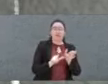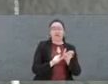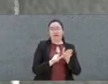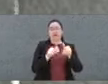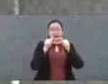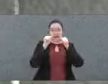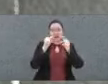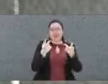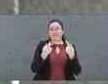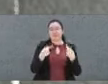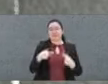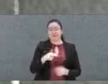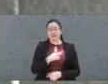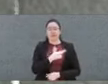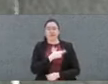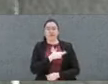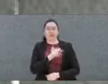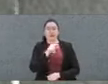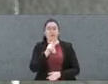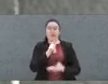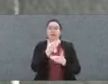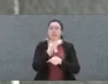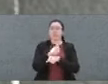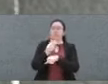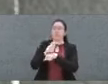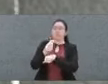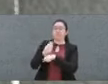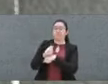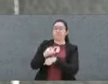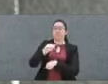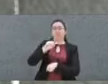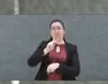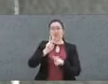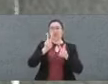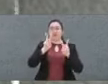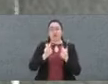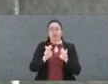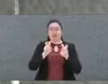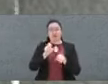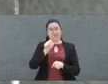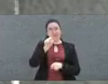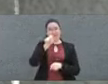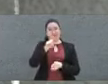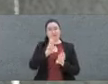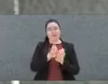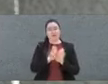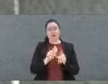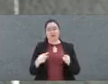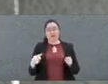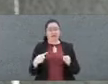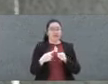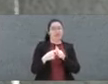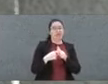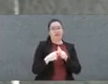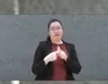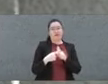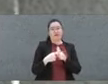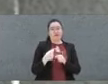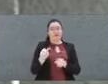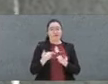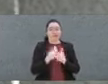la reparación de la línea 12, pero este tema de confrontación política al que nos quieren llevar, ahí sí